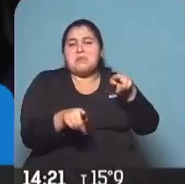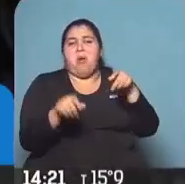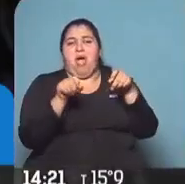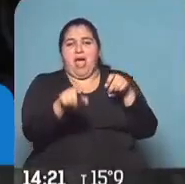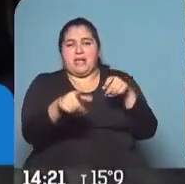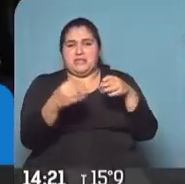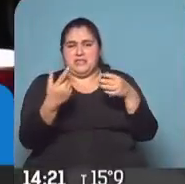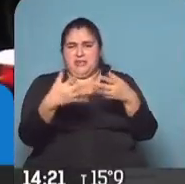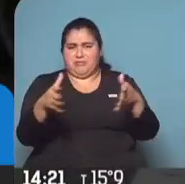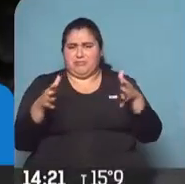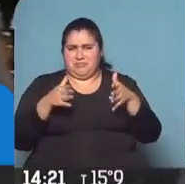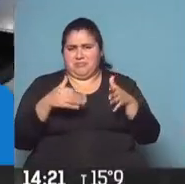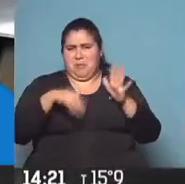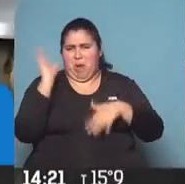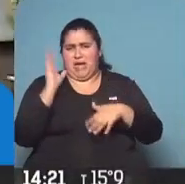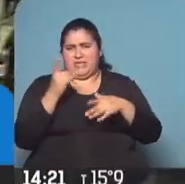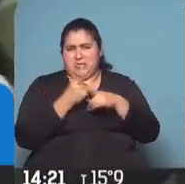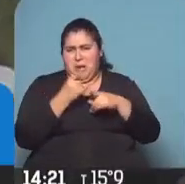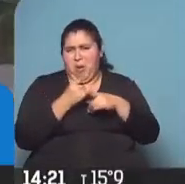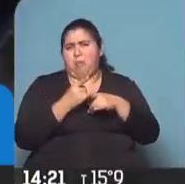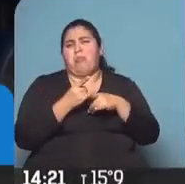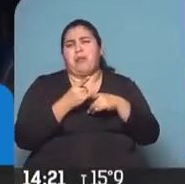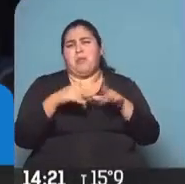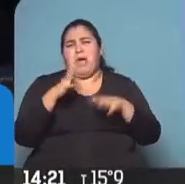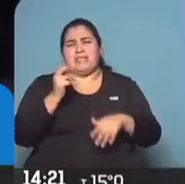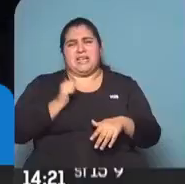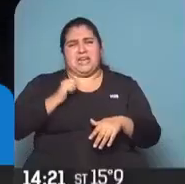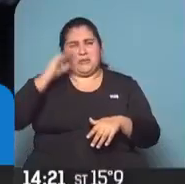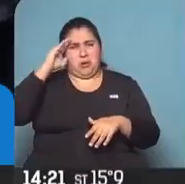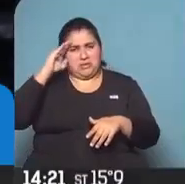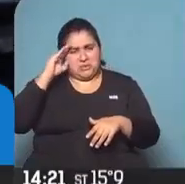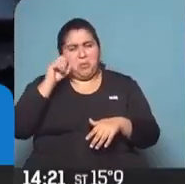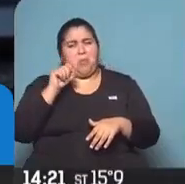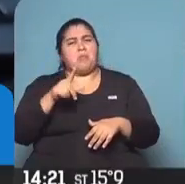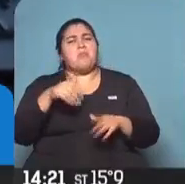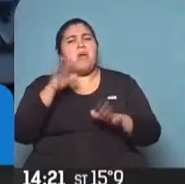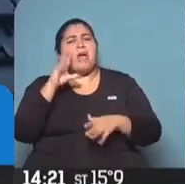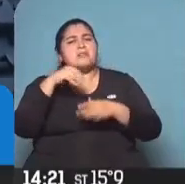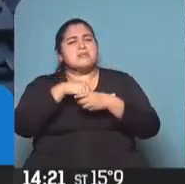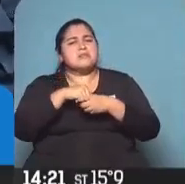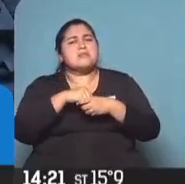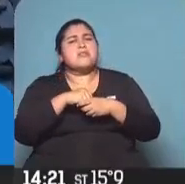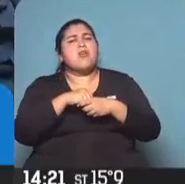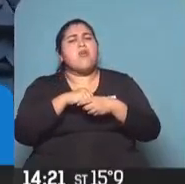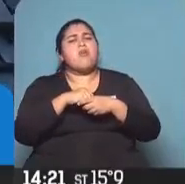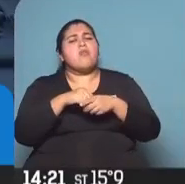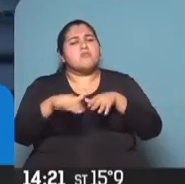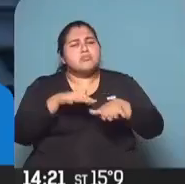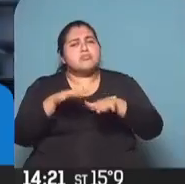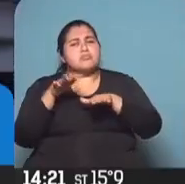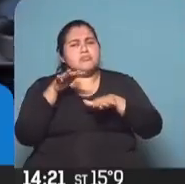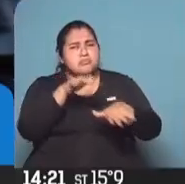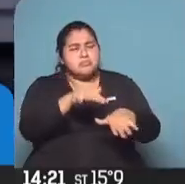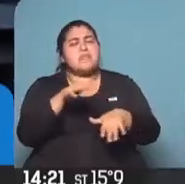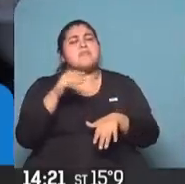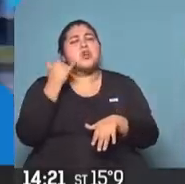vienen acompañando a nuestro soldado del ejército argentino desplegados en el marco de las misiones de paz en croacia y